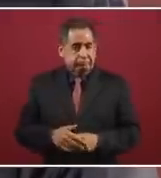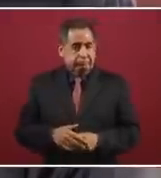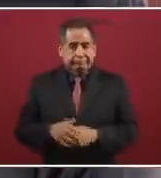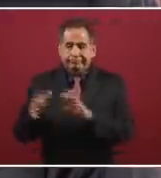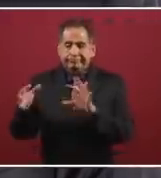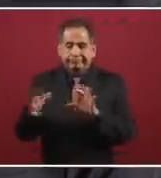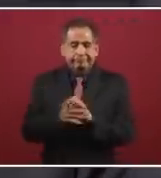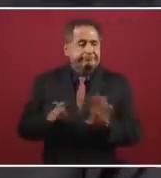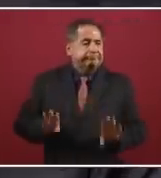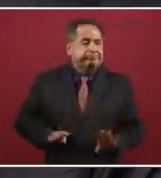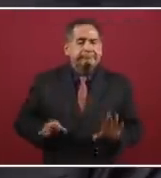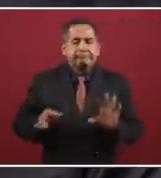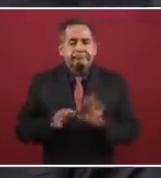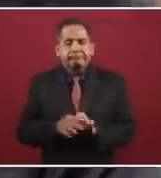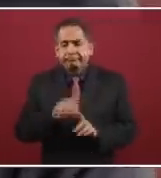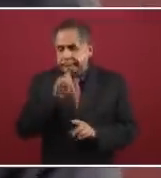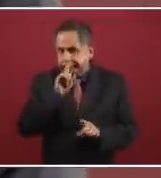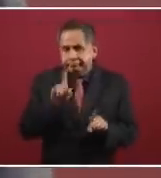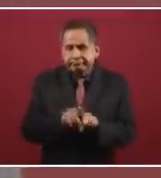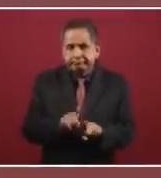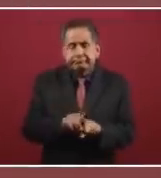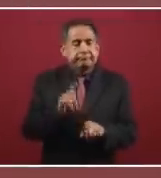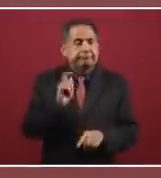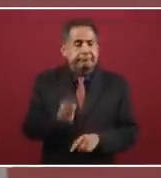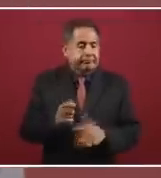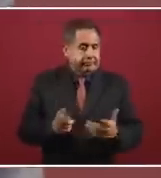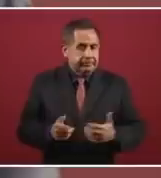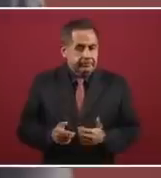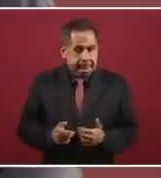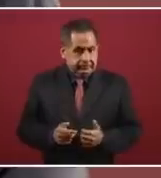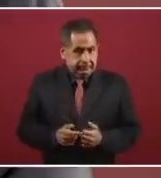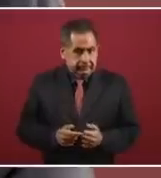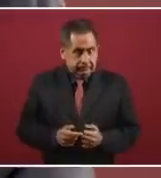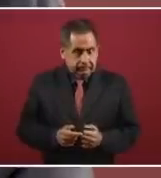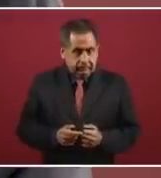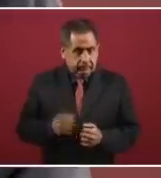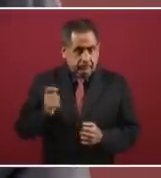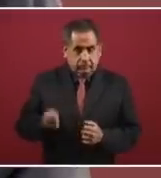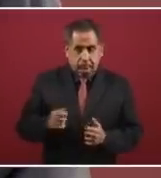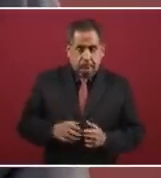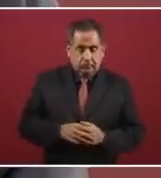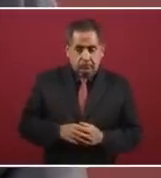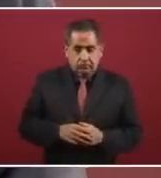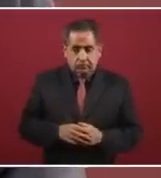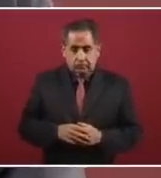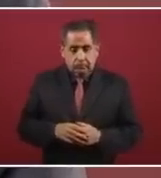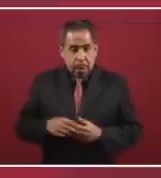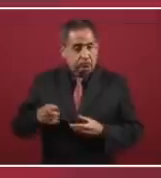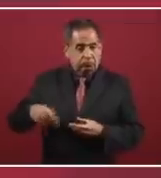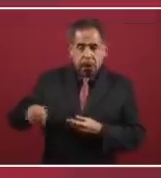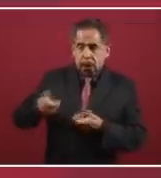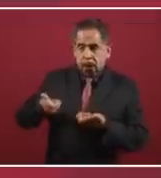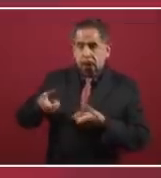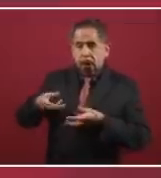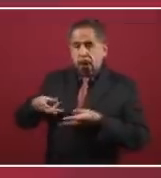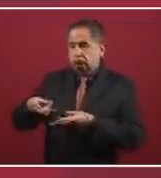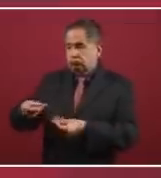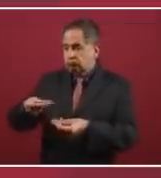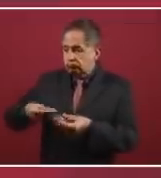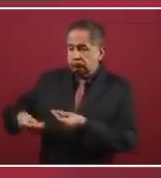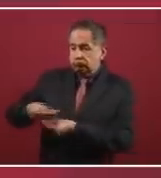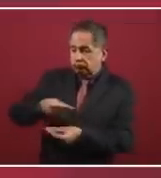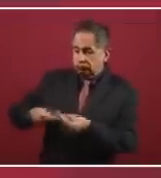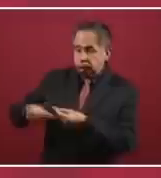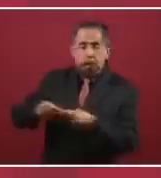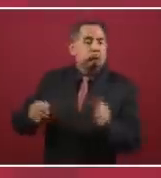coincide también con una derrama económica por los programas